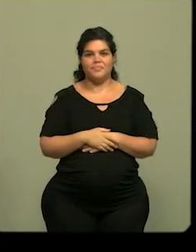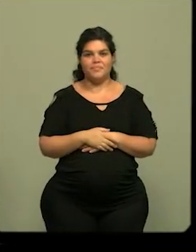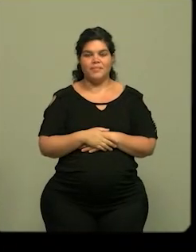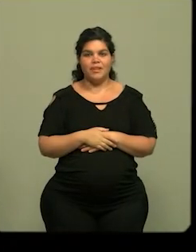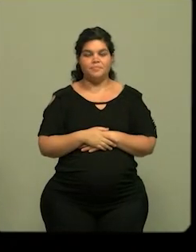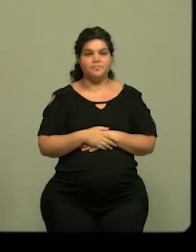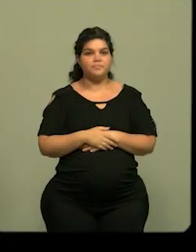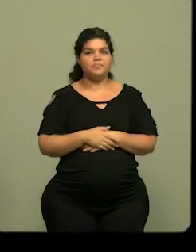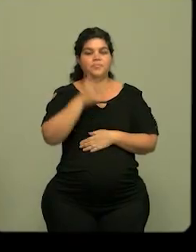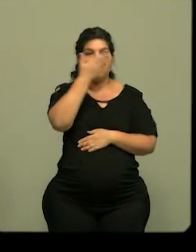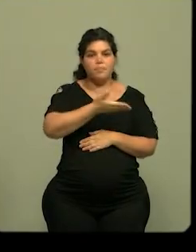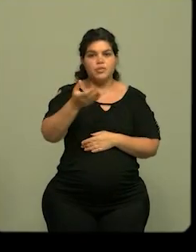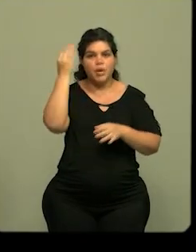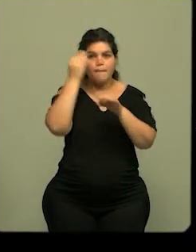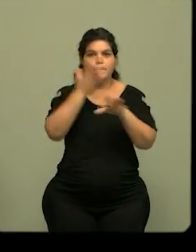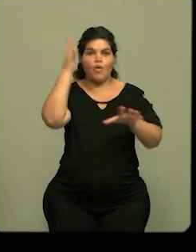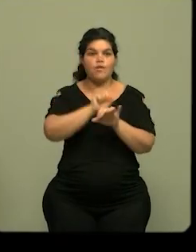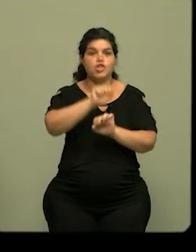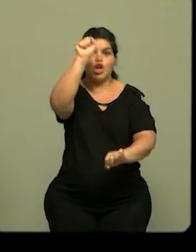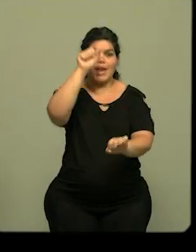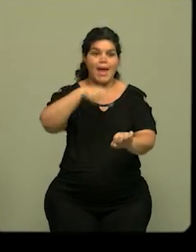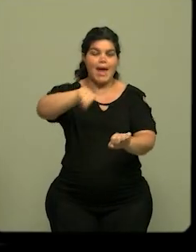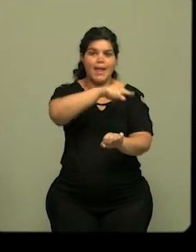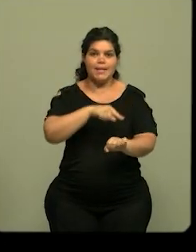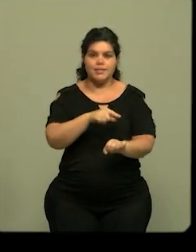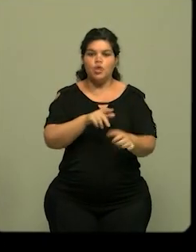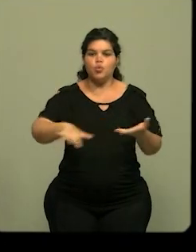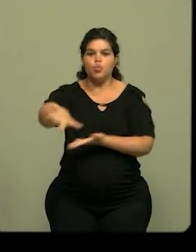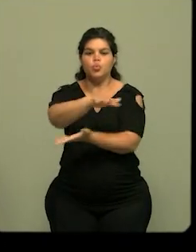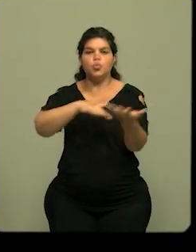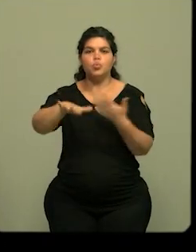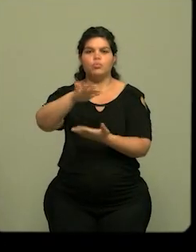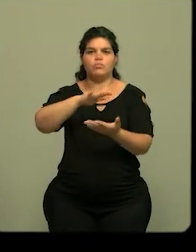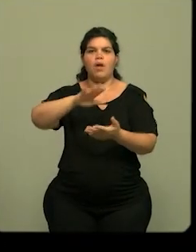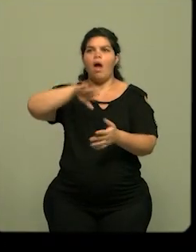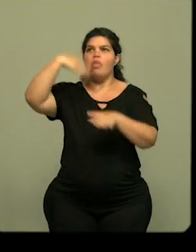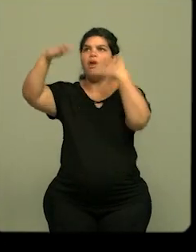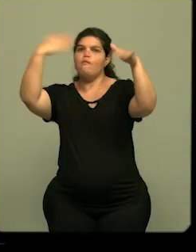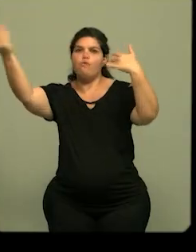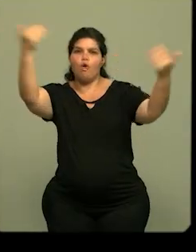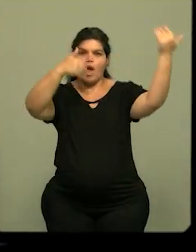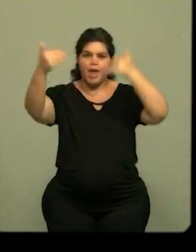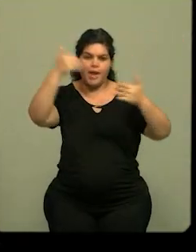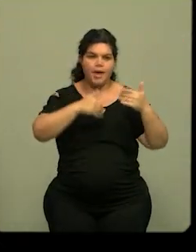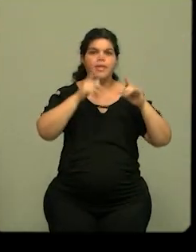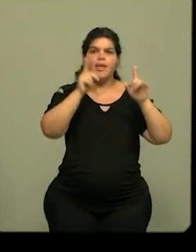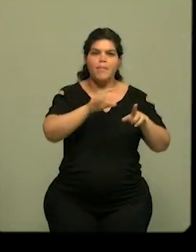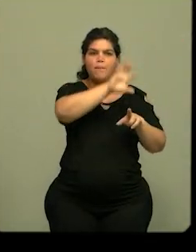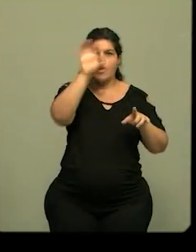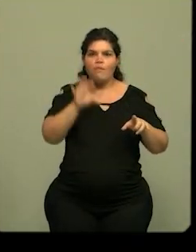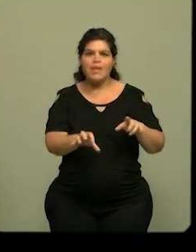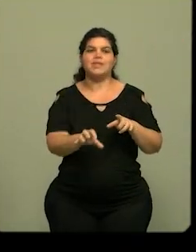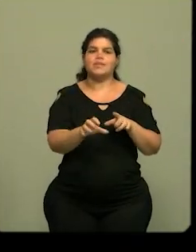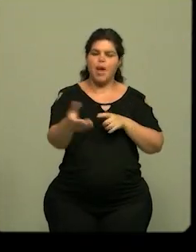La formación de profesionales que puedan responder a las demandas de un turismo externo e interno en constante cambio y